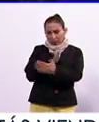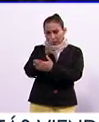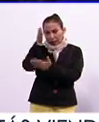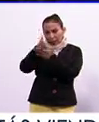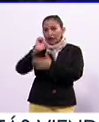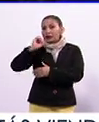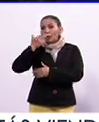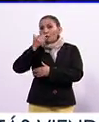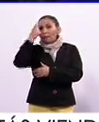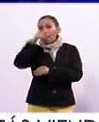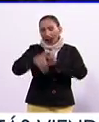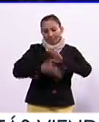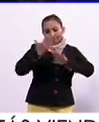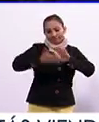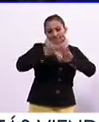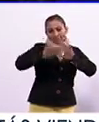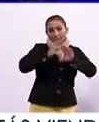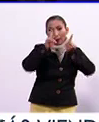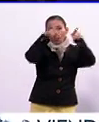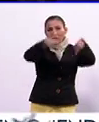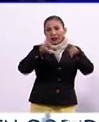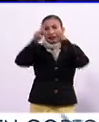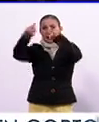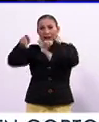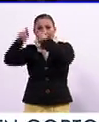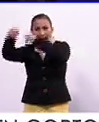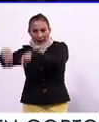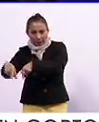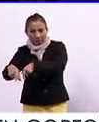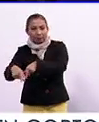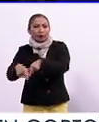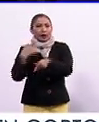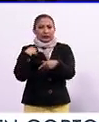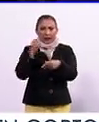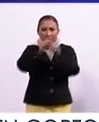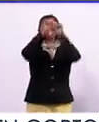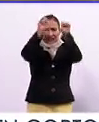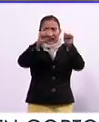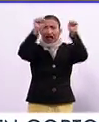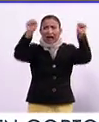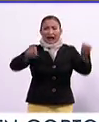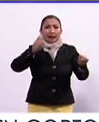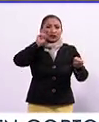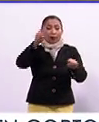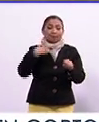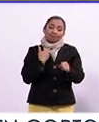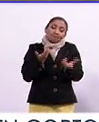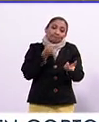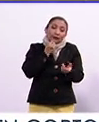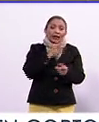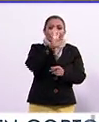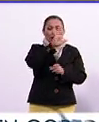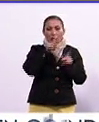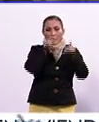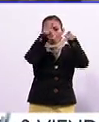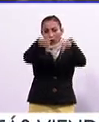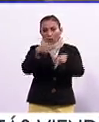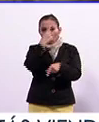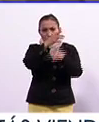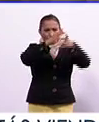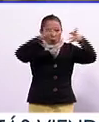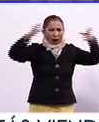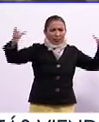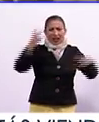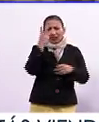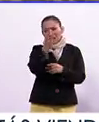allá a Chihuahua para la construcción de los puentes en la mera sierra. Y me tocó la construcción de 5 puentes, uno